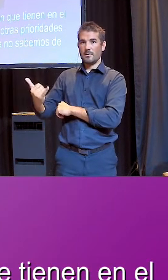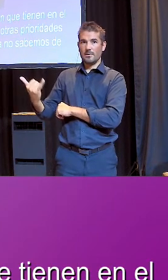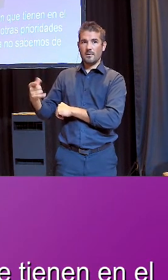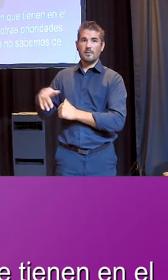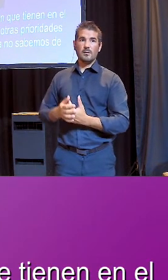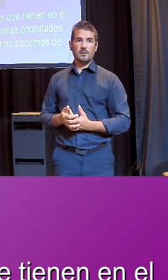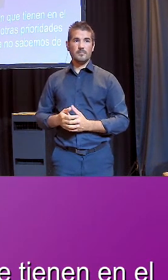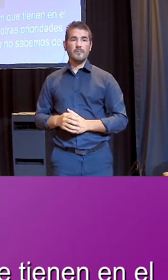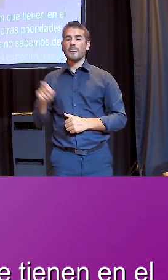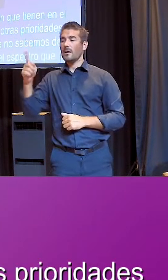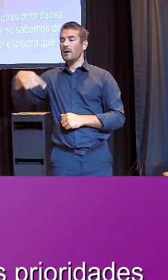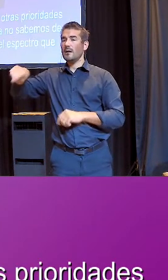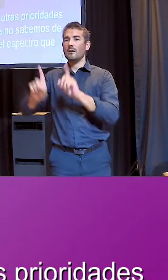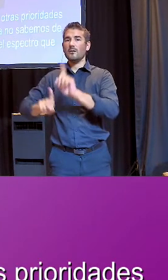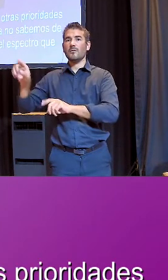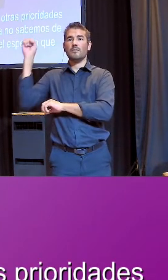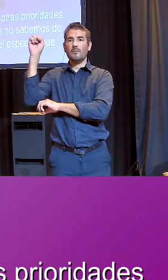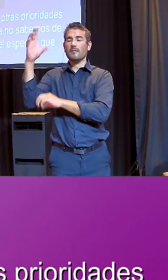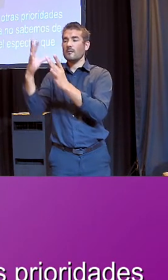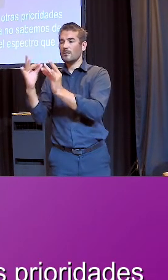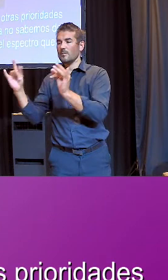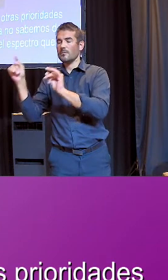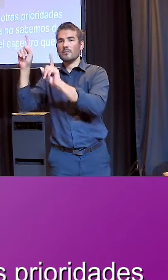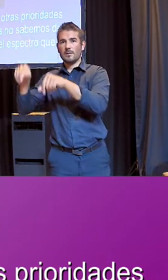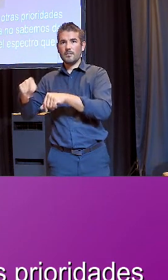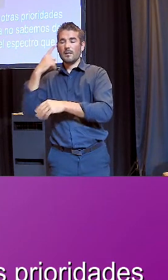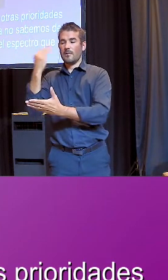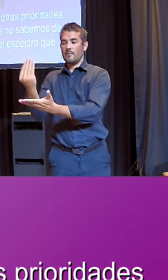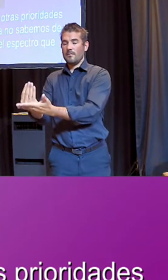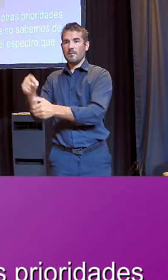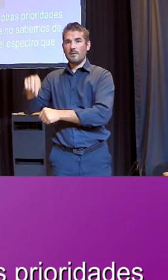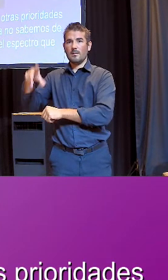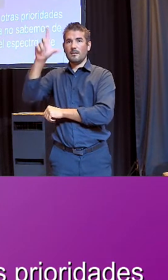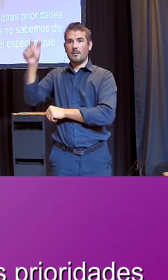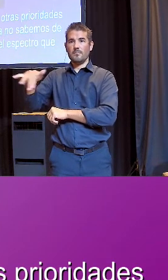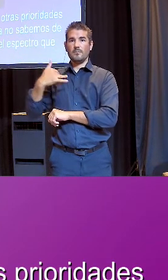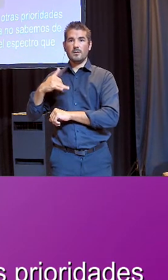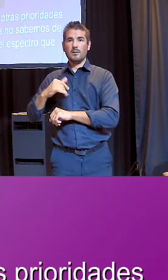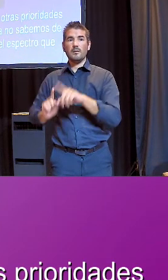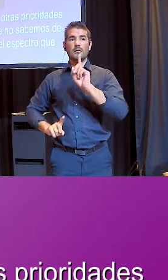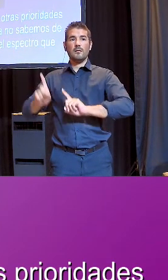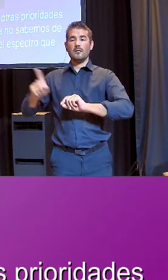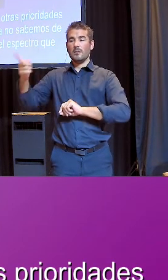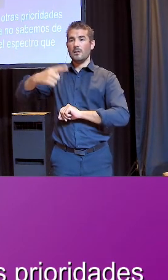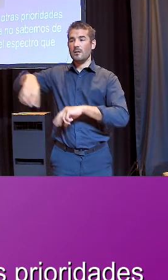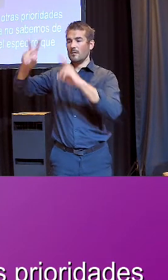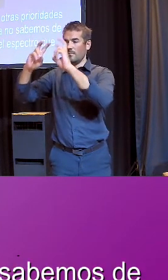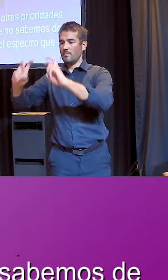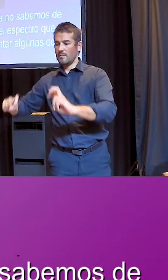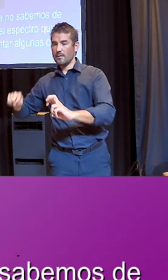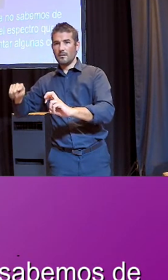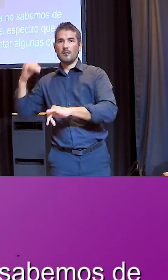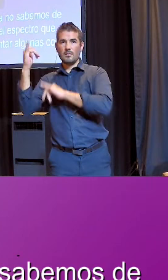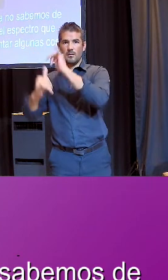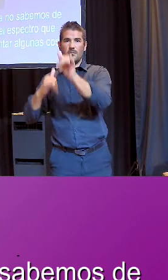condiciones del espectro que viven acá, ¿sí? Entonces también les voy a contar algunas cosas que se están investigando en